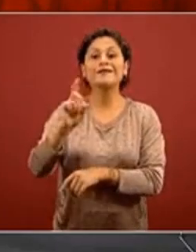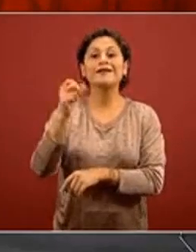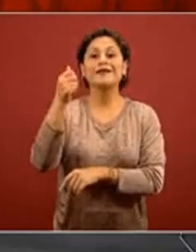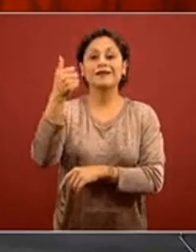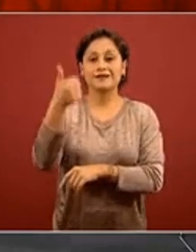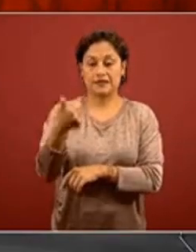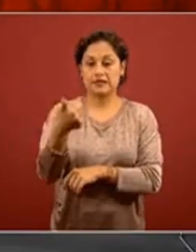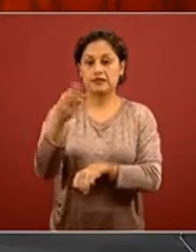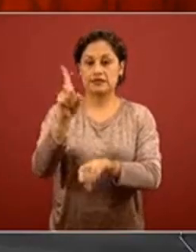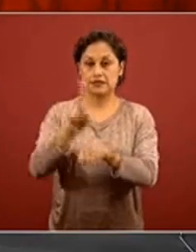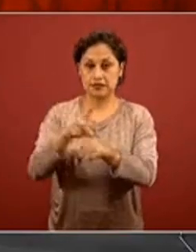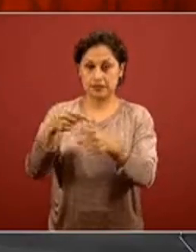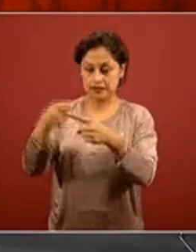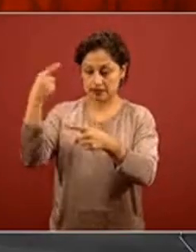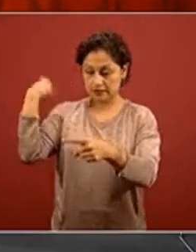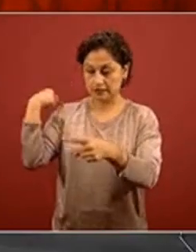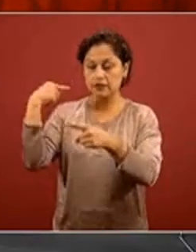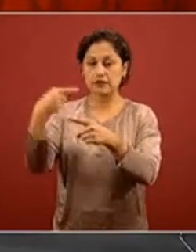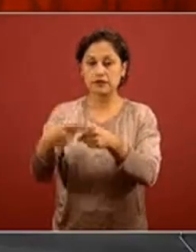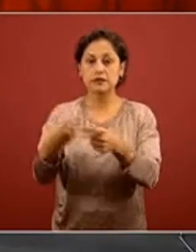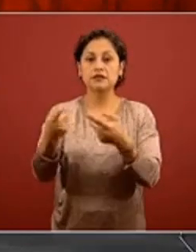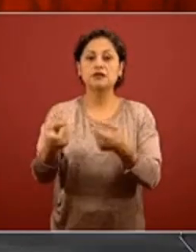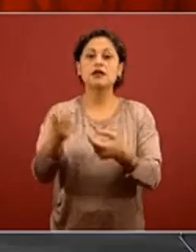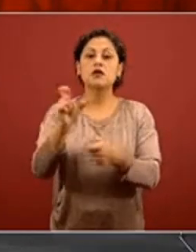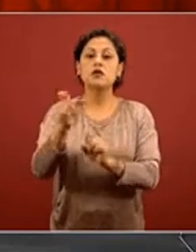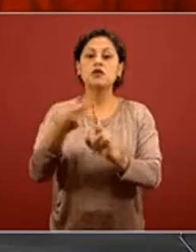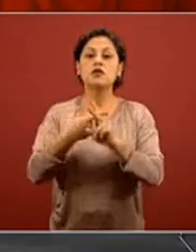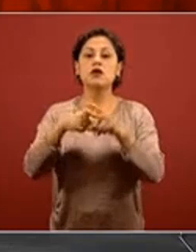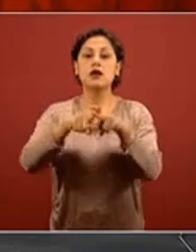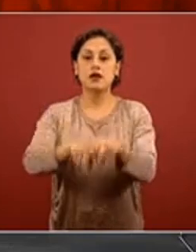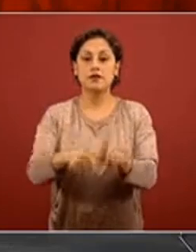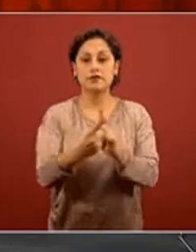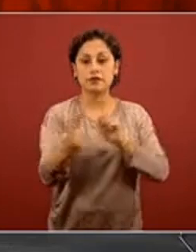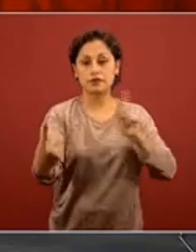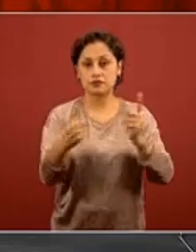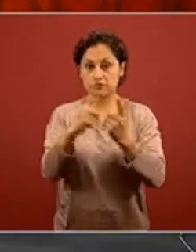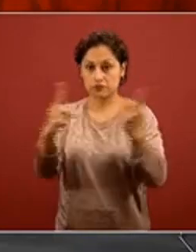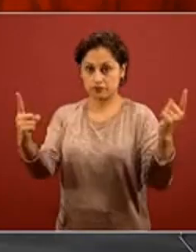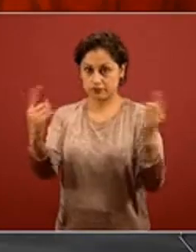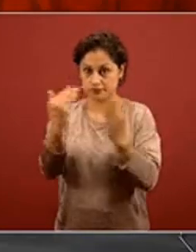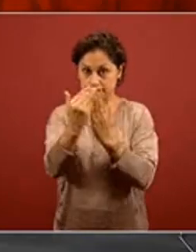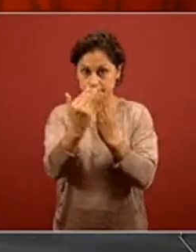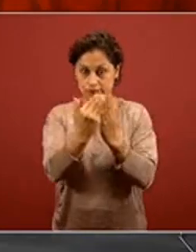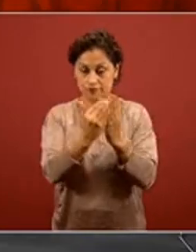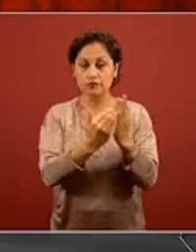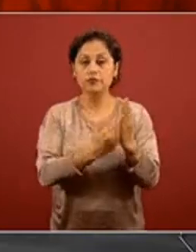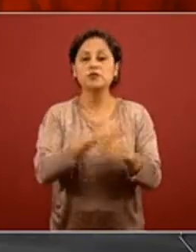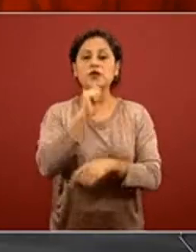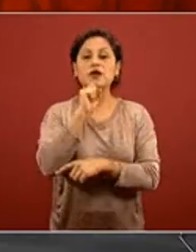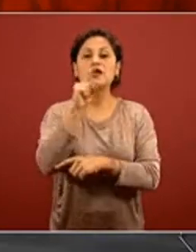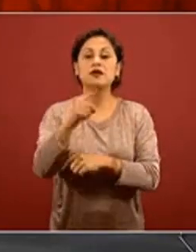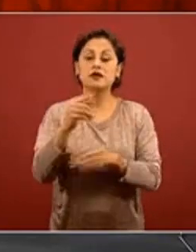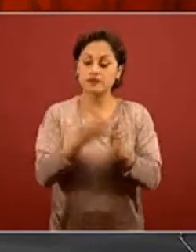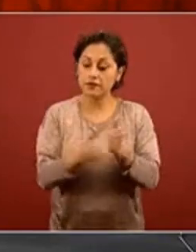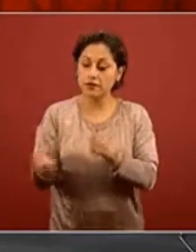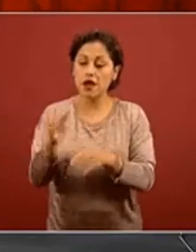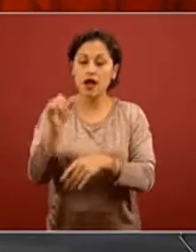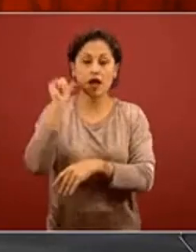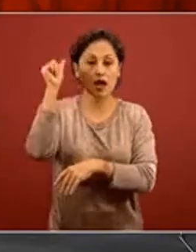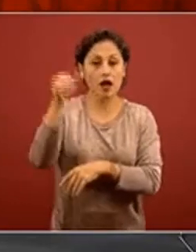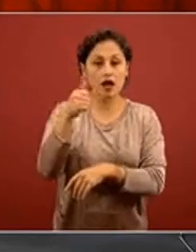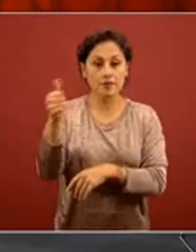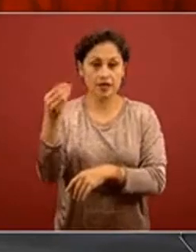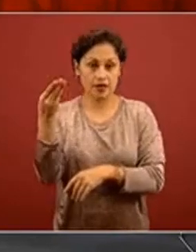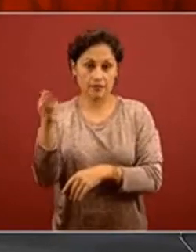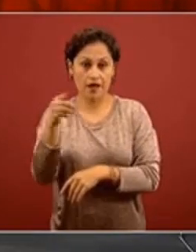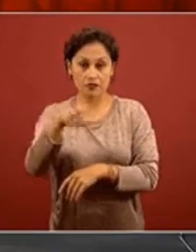Jornada Nacional de Sana Distancia. Estamos en esta semana en la que vamos a transitar entre el mes de abril y entre el mes de mayo. Como ustedes